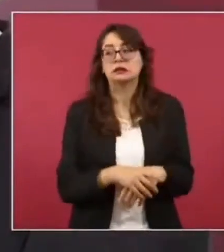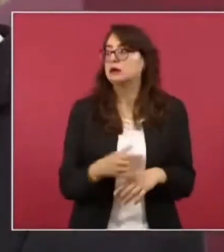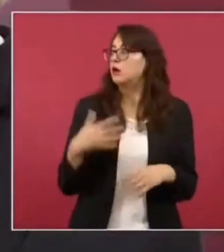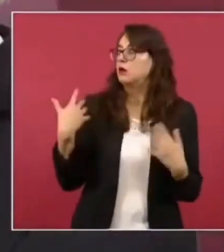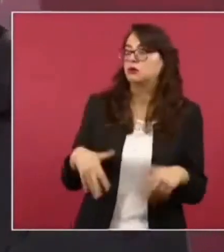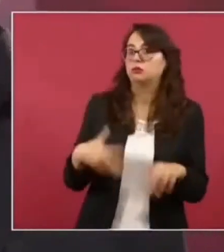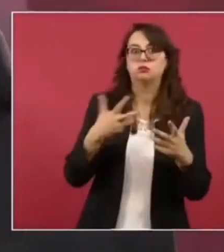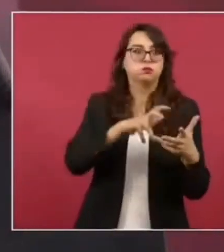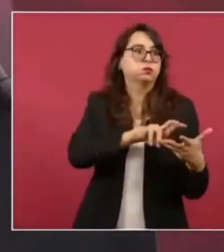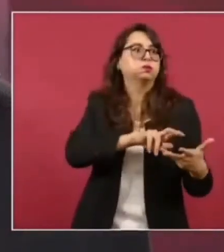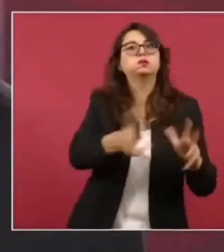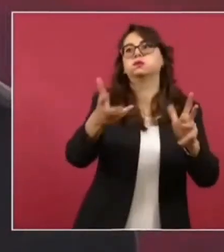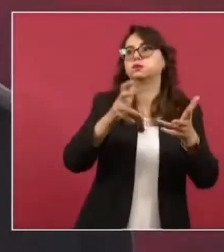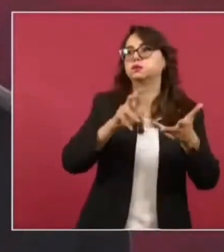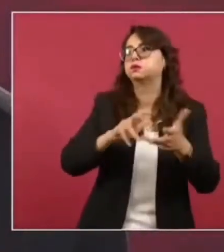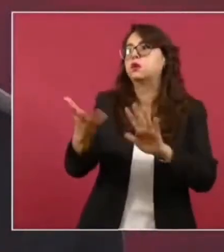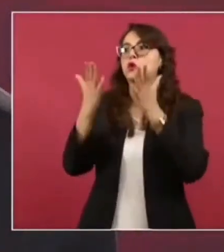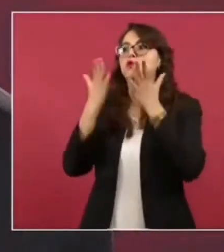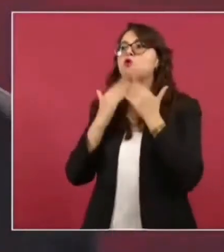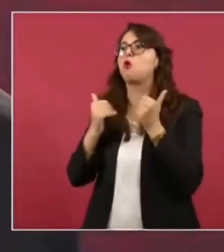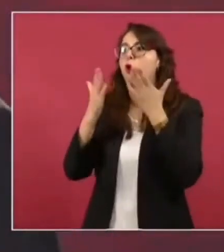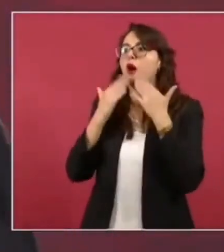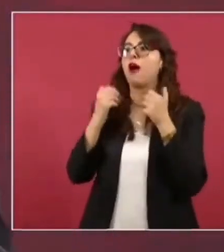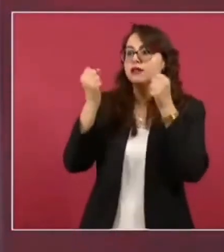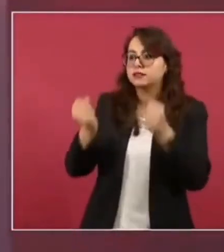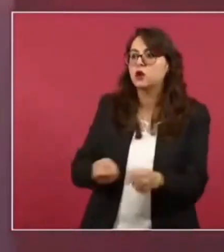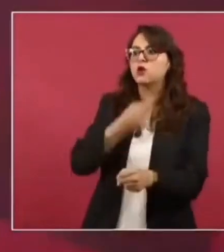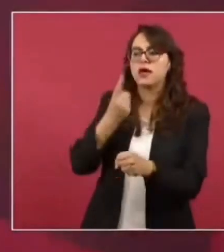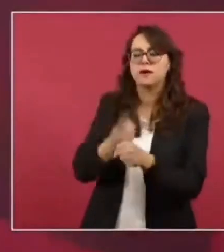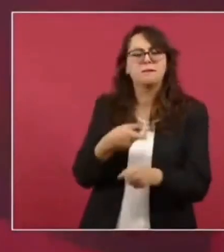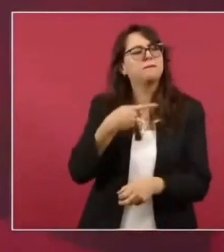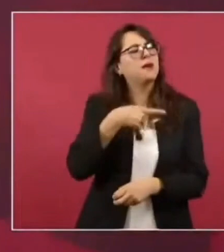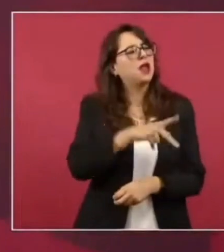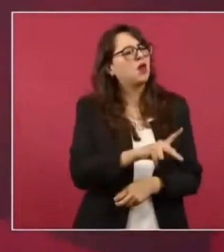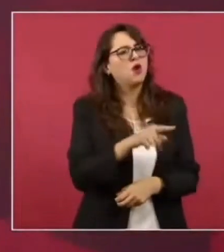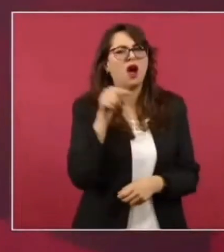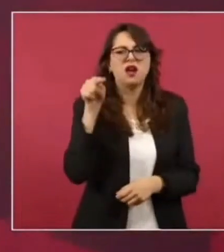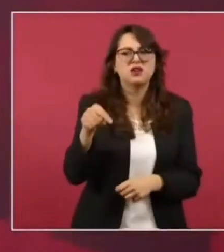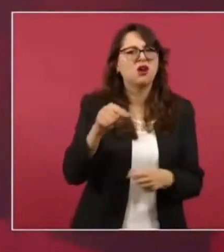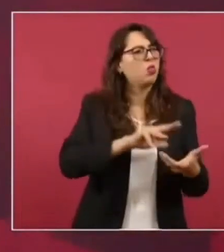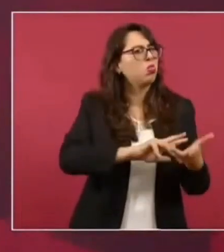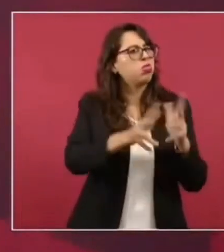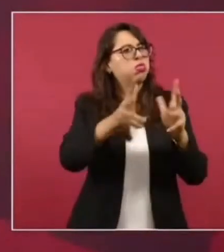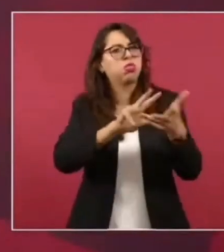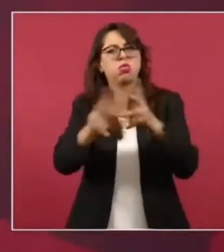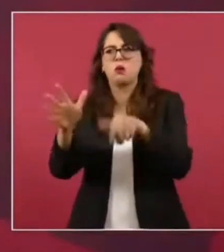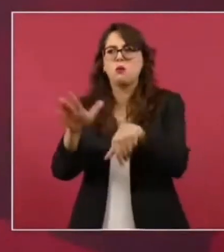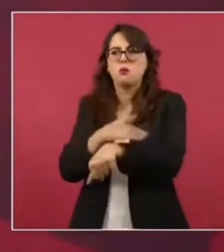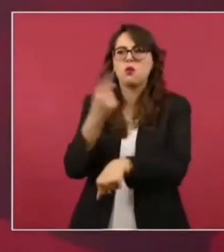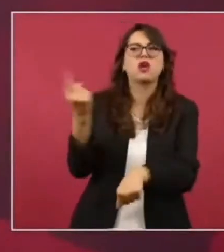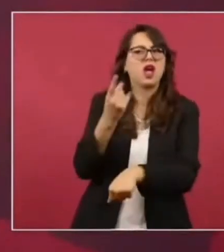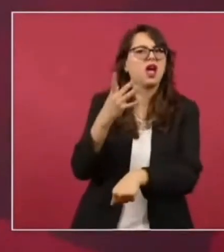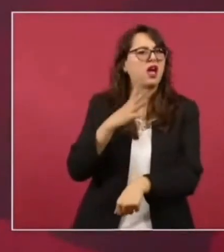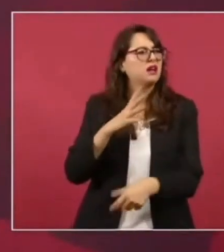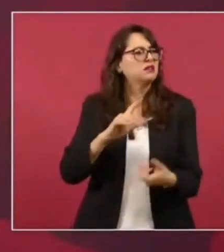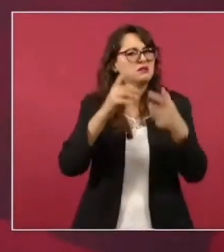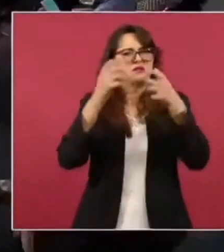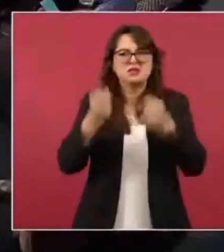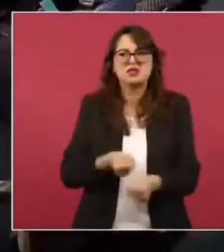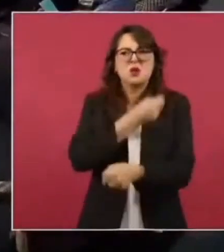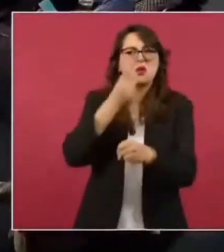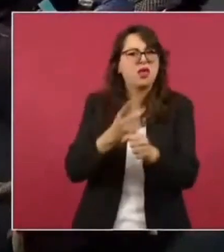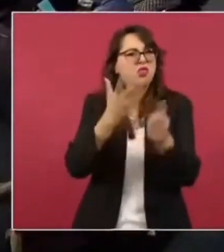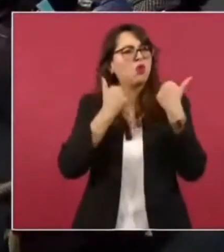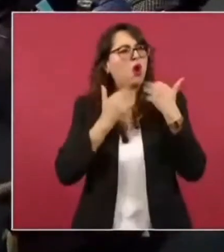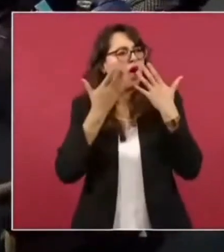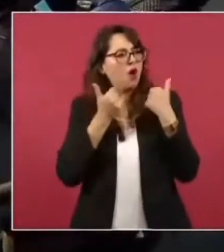Sí, claro. ¿Pero por qué la inseguridad? Por la corrupción.